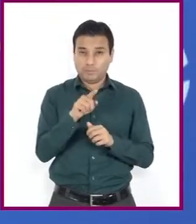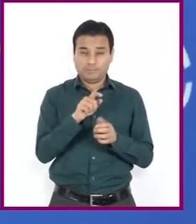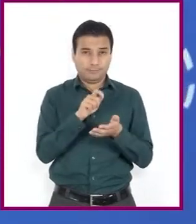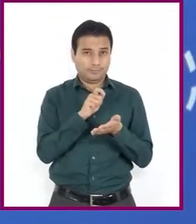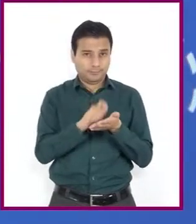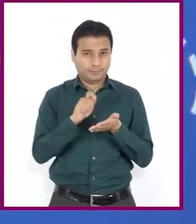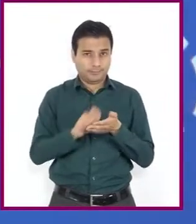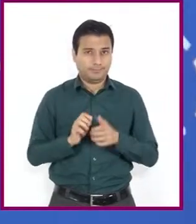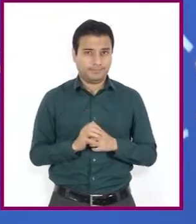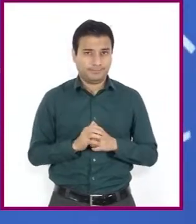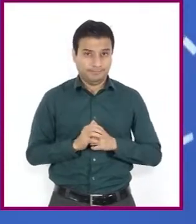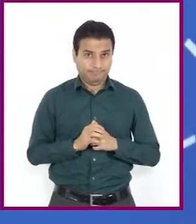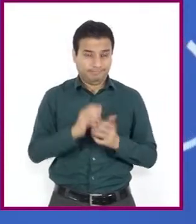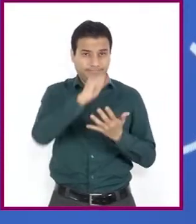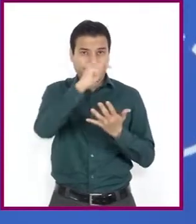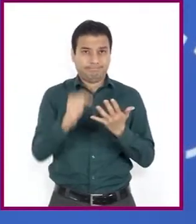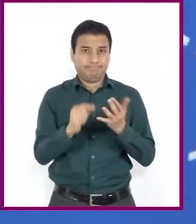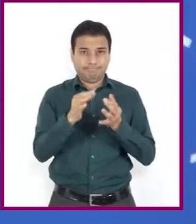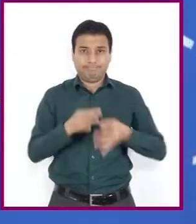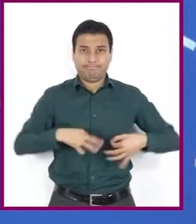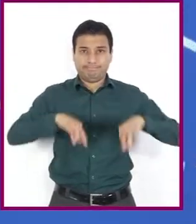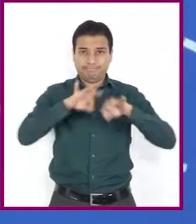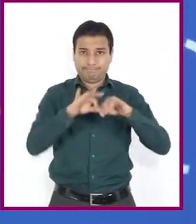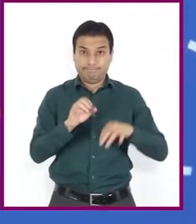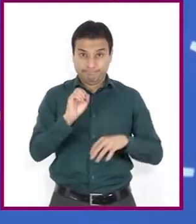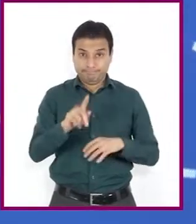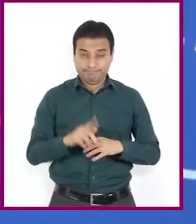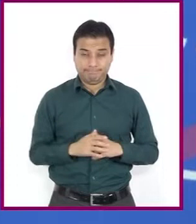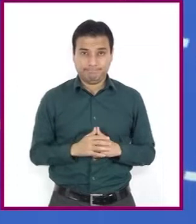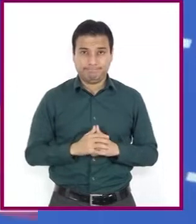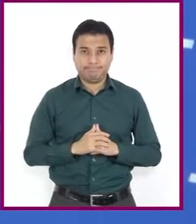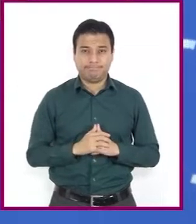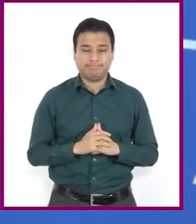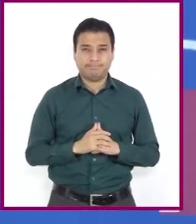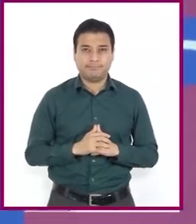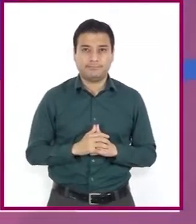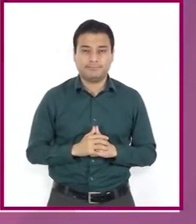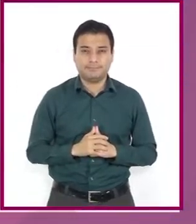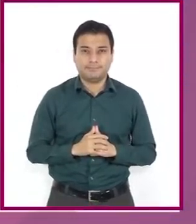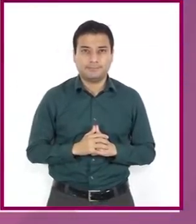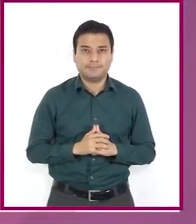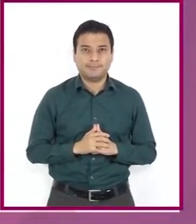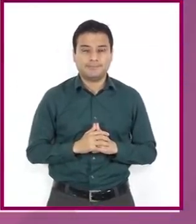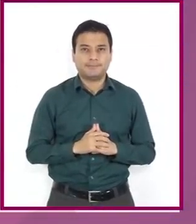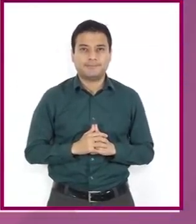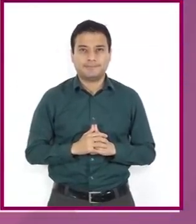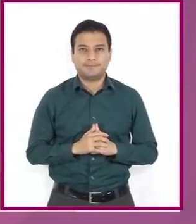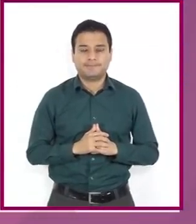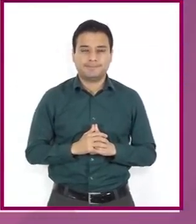cuaderno lo más importante de cada uno de estos subgéneros narrativos.